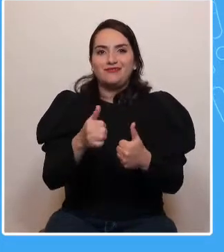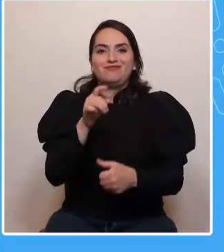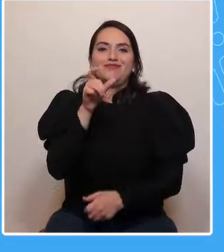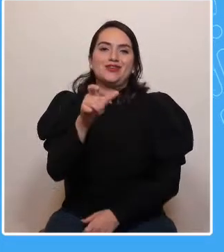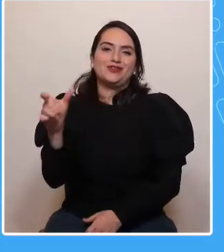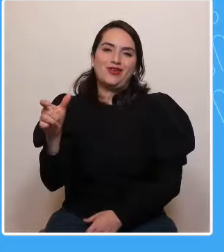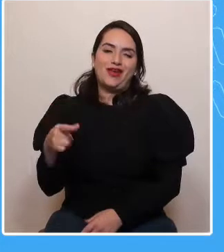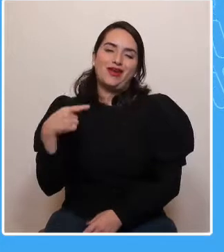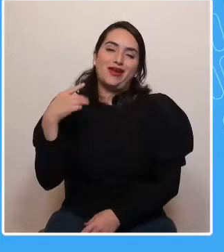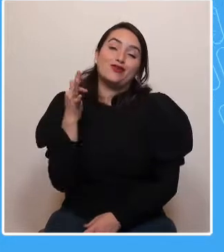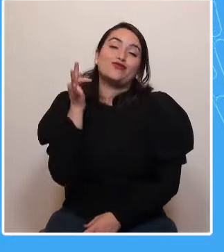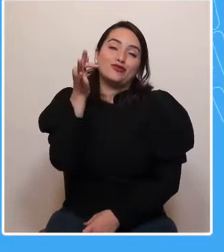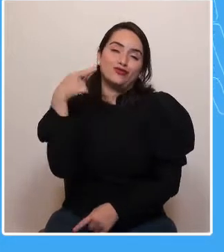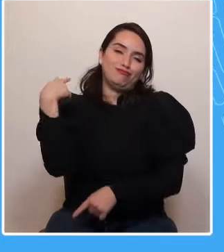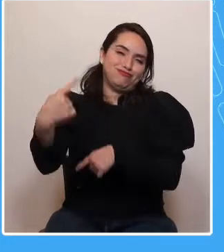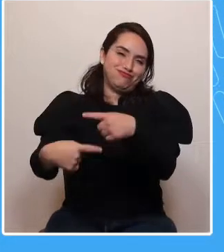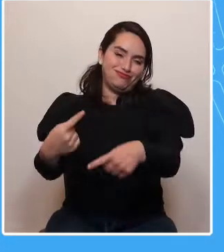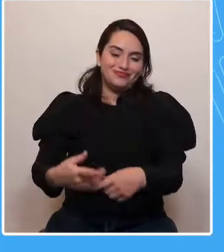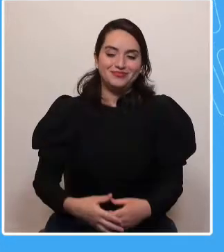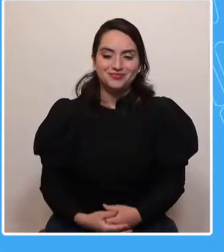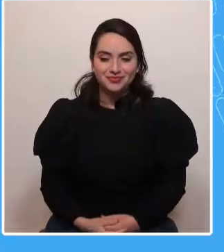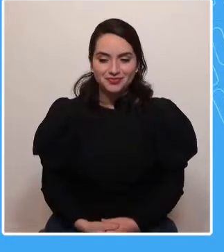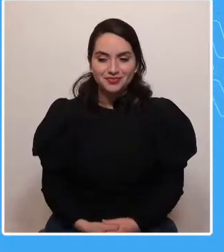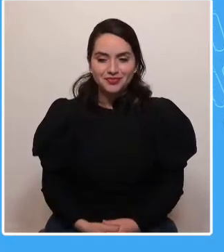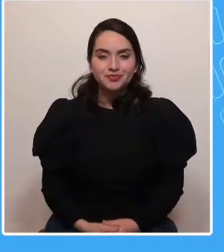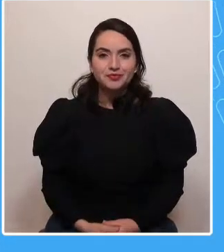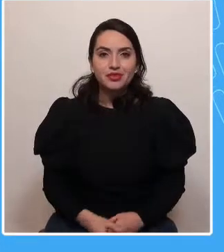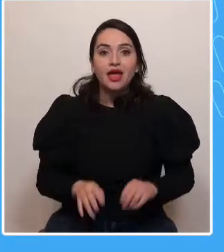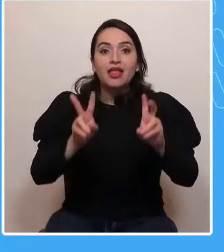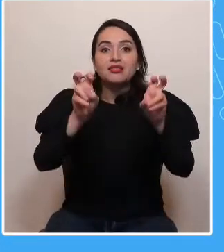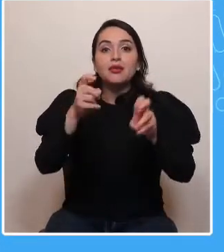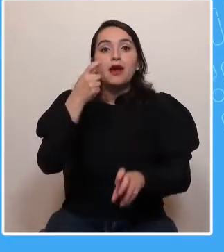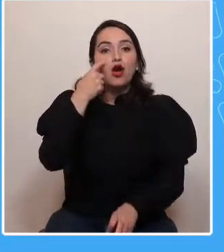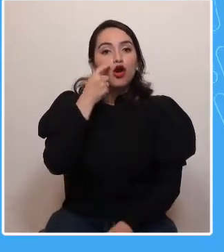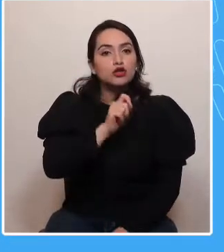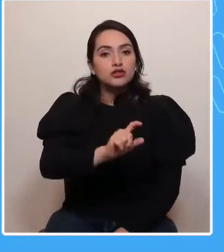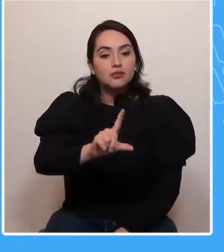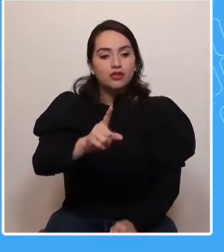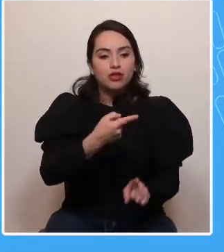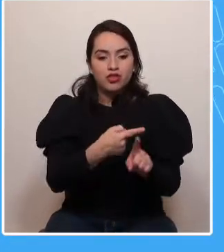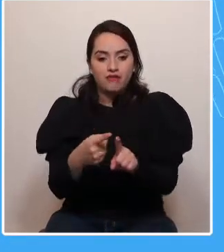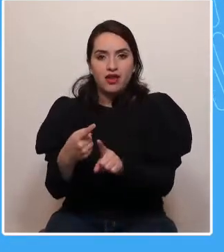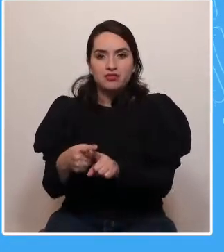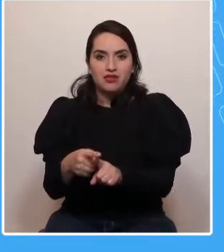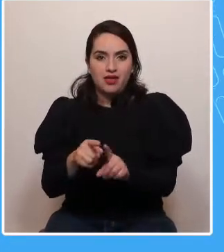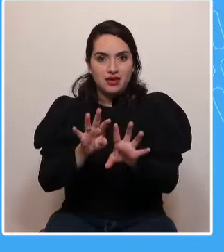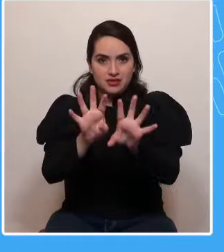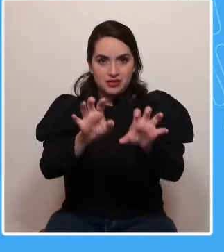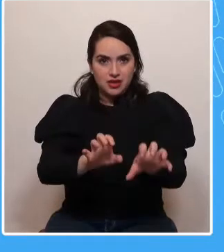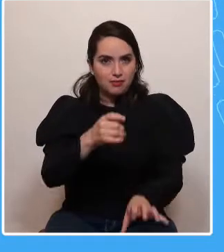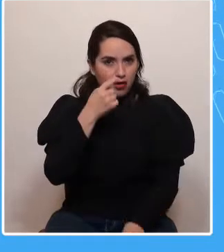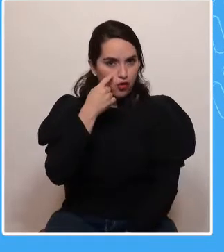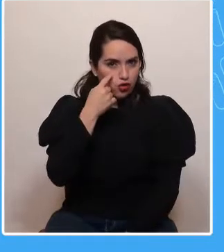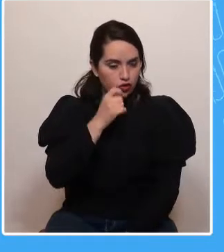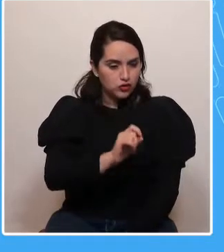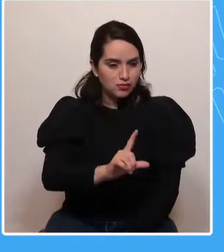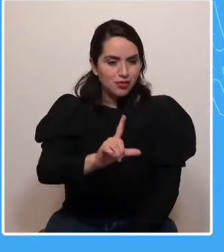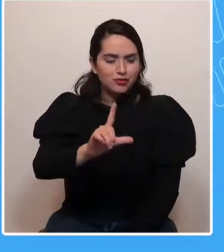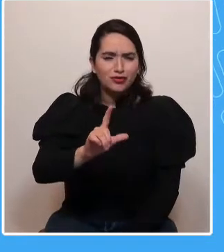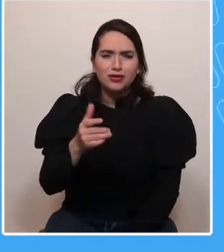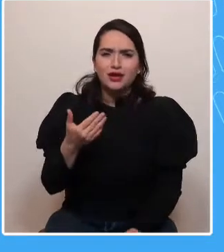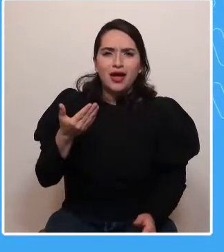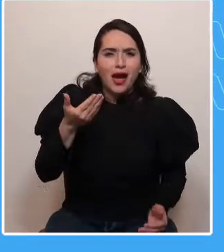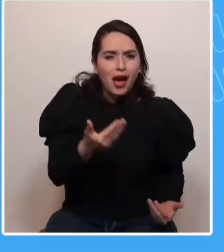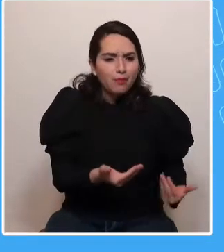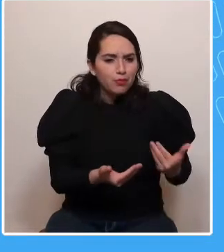generaciones. Respecto de los conocimientos, los diversos sistemas de conocimiento son contribución sustancial al desarrollo